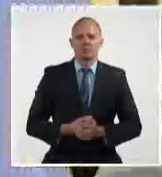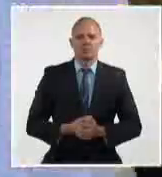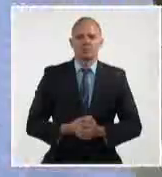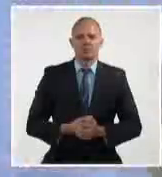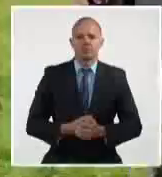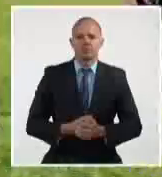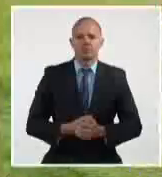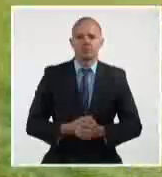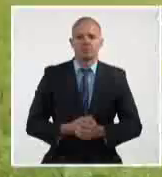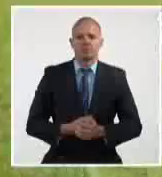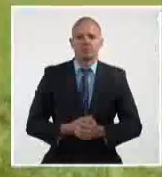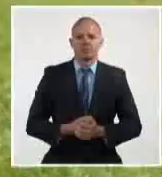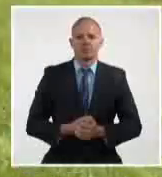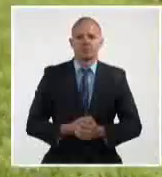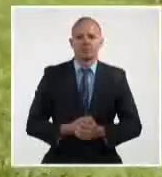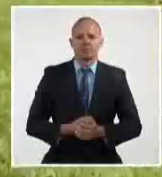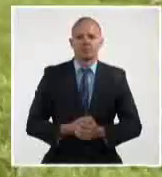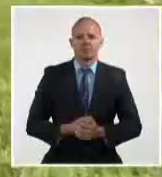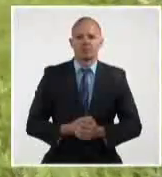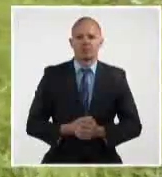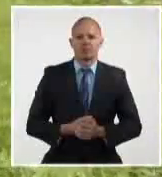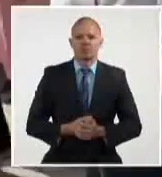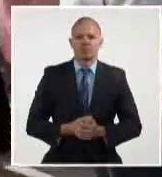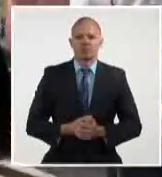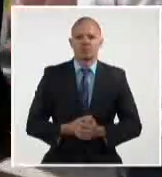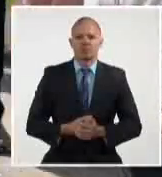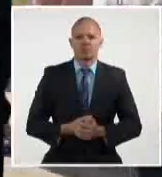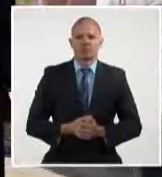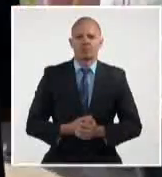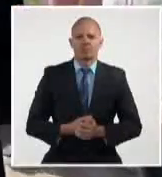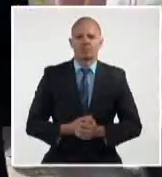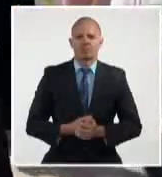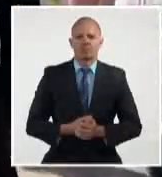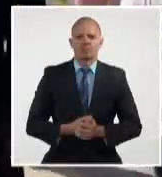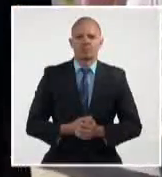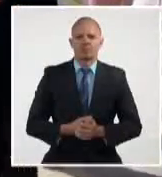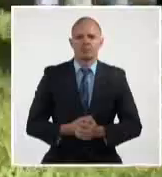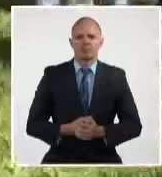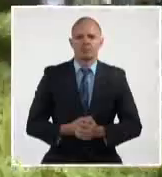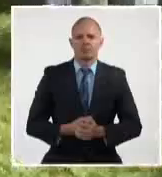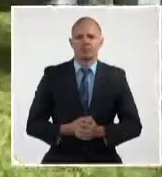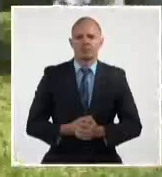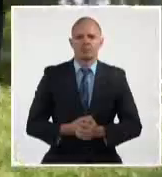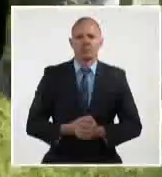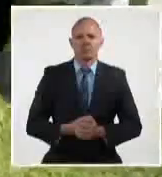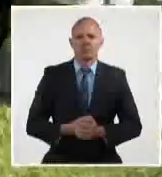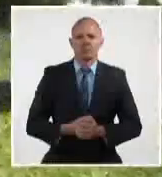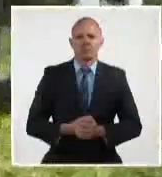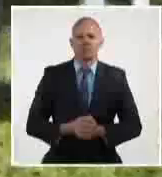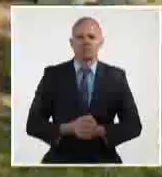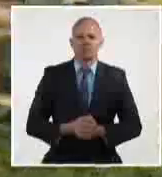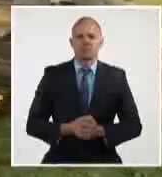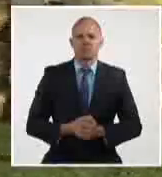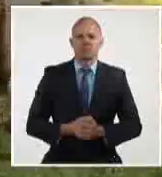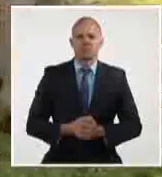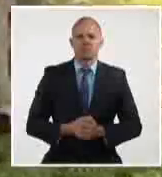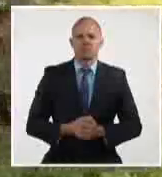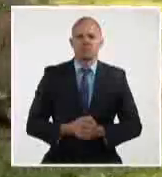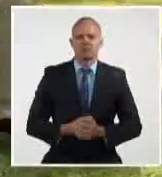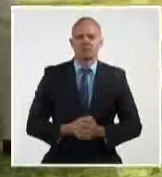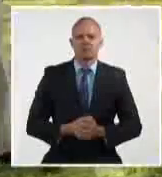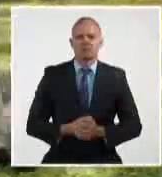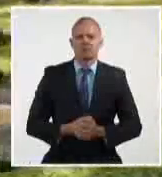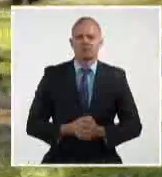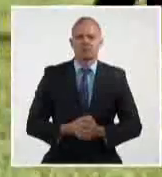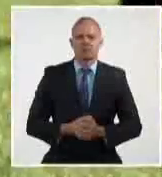buscar soluciones a la crisis migratoria desde la integración, líderes de la región se reunieron en Palenque. En este sentido,